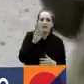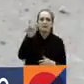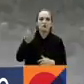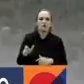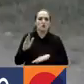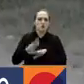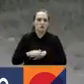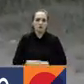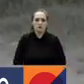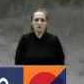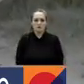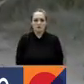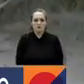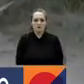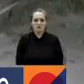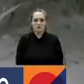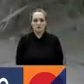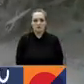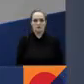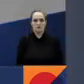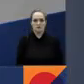hecho.